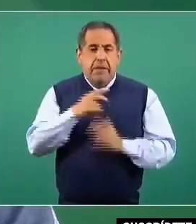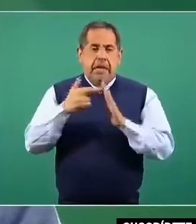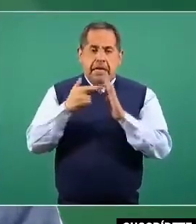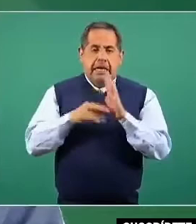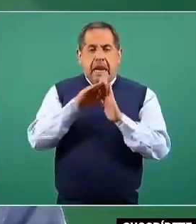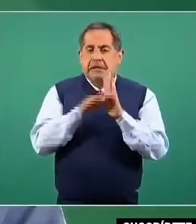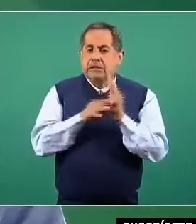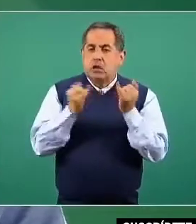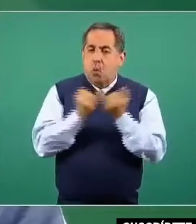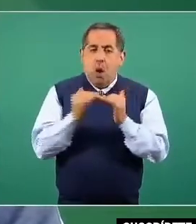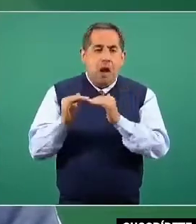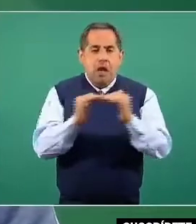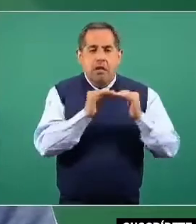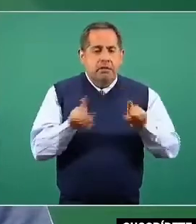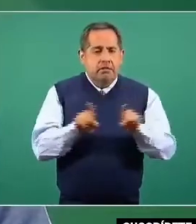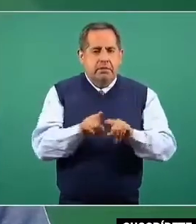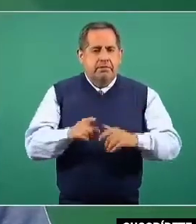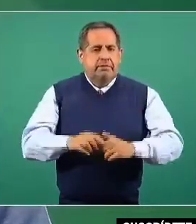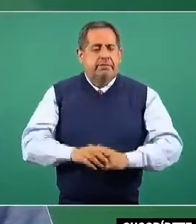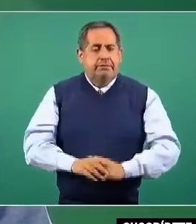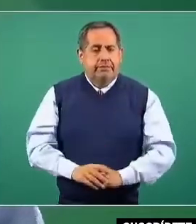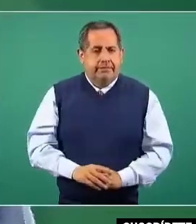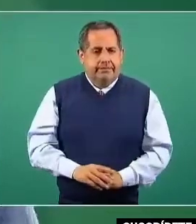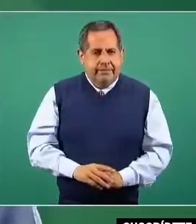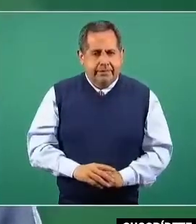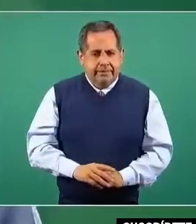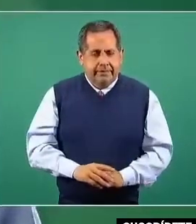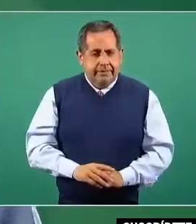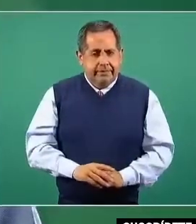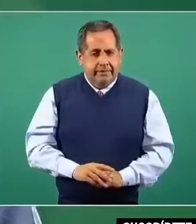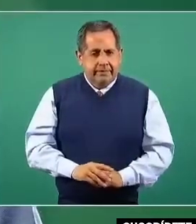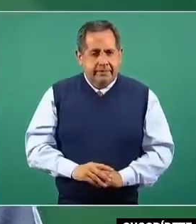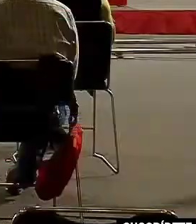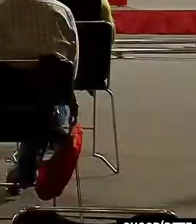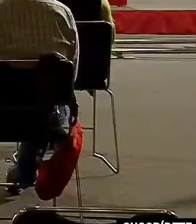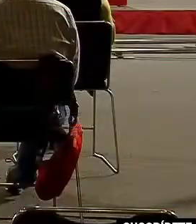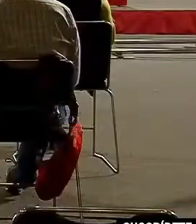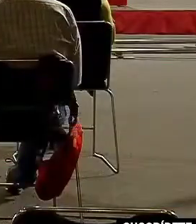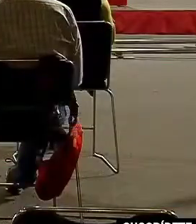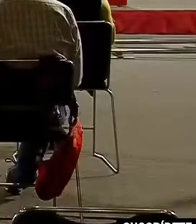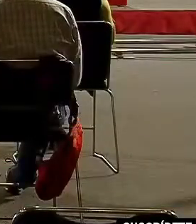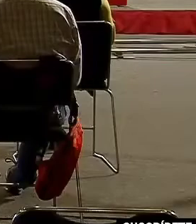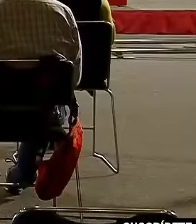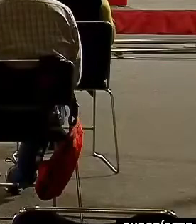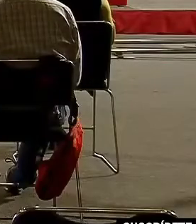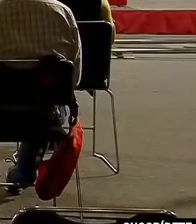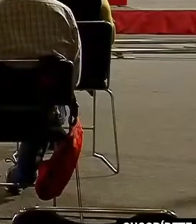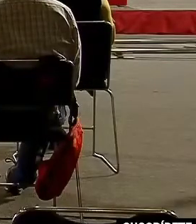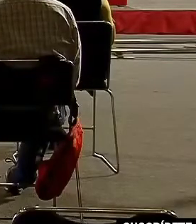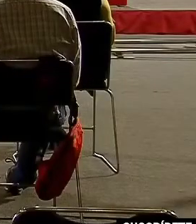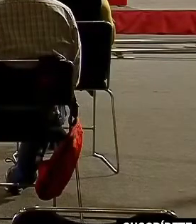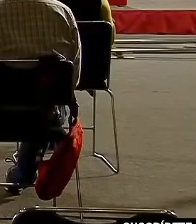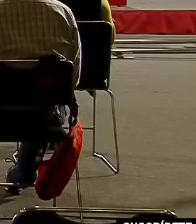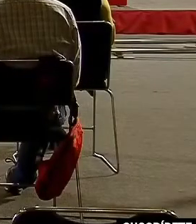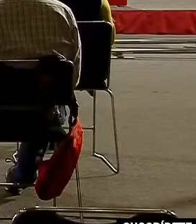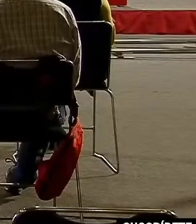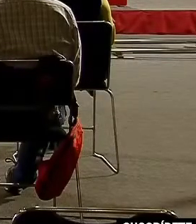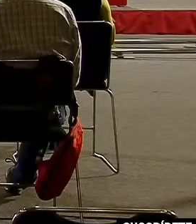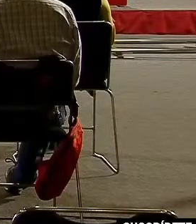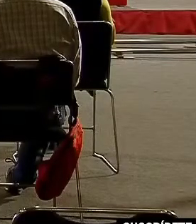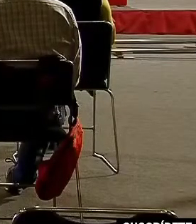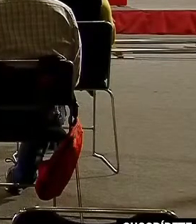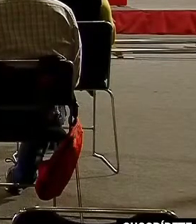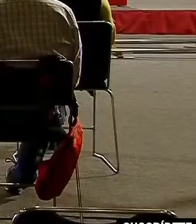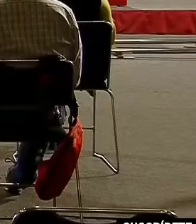técnico. Aquí viene la razón. Vamos a explicarlo de manera